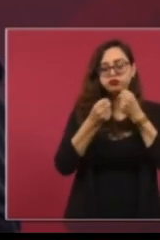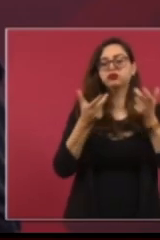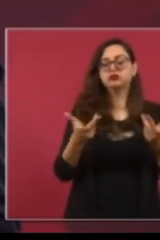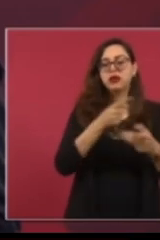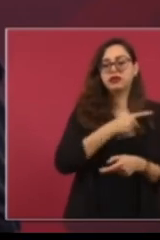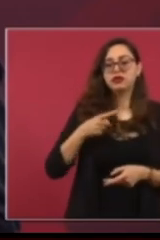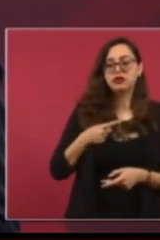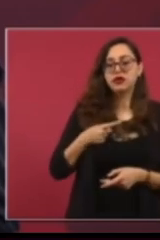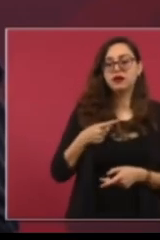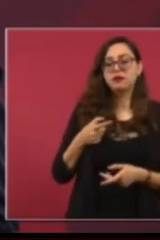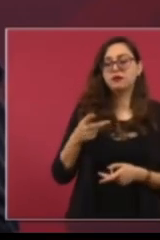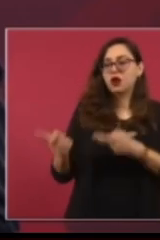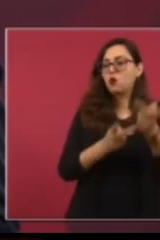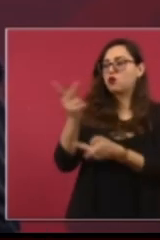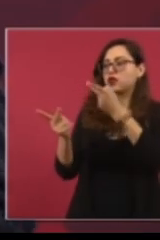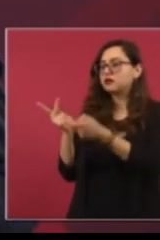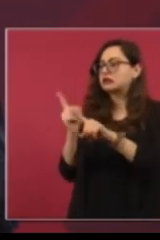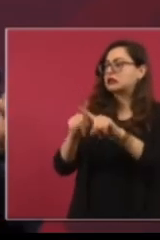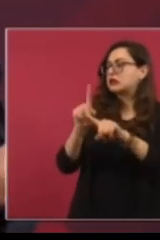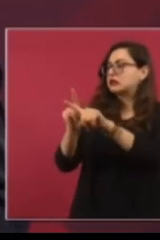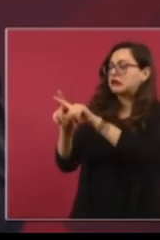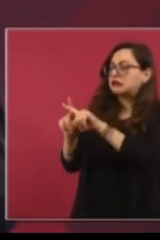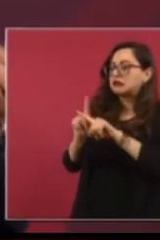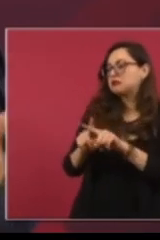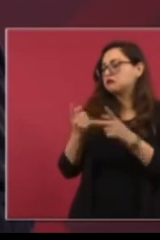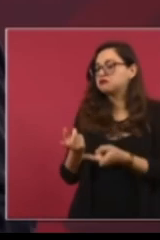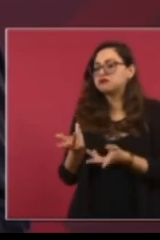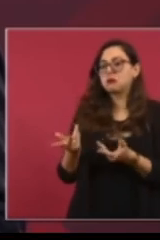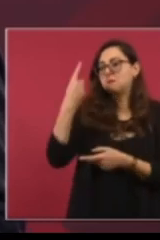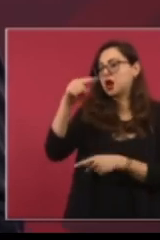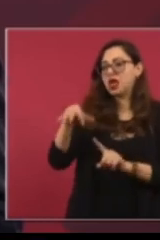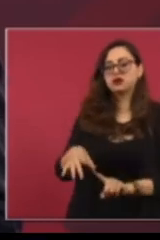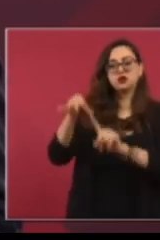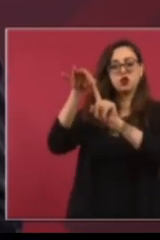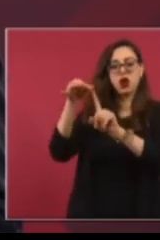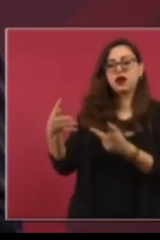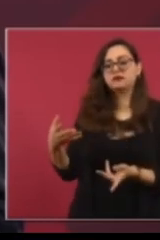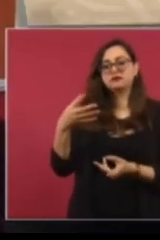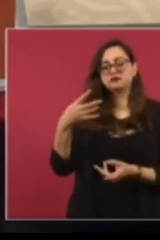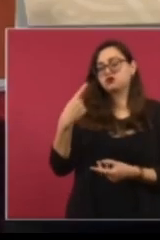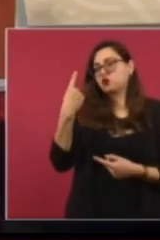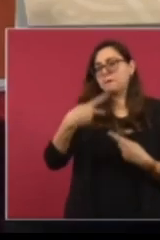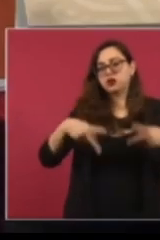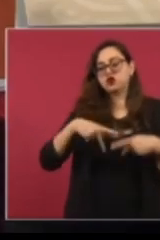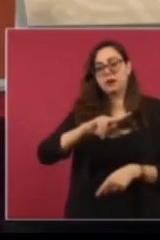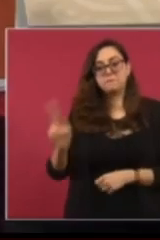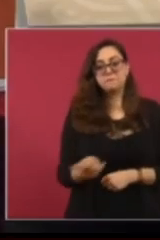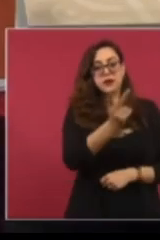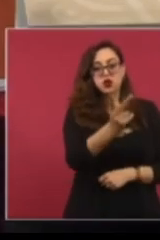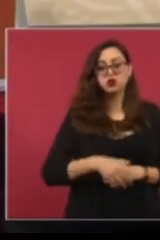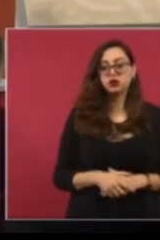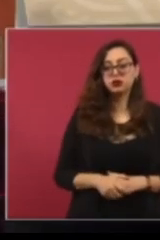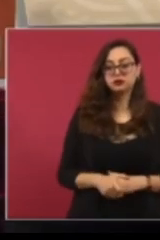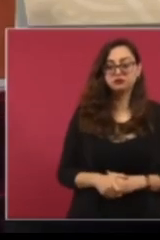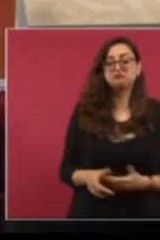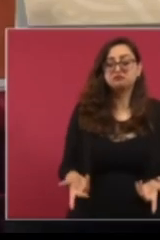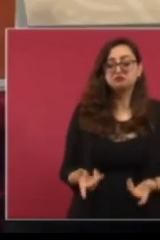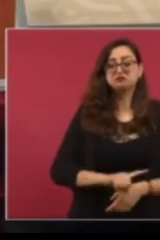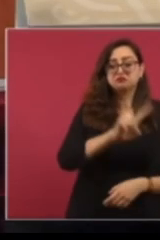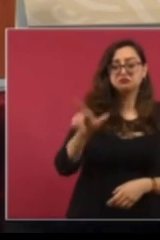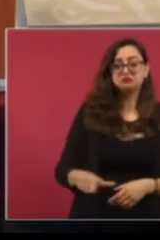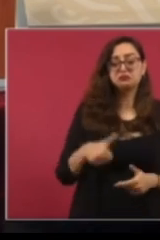escogió a una periodista profesional de México y ahora estos güeyes están celosos así